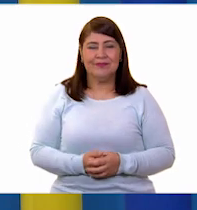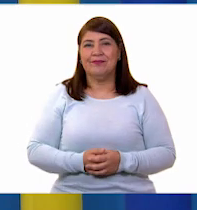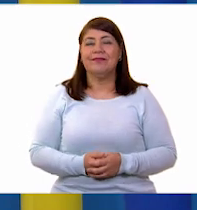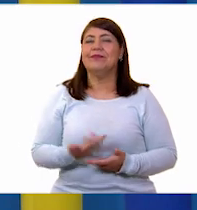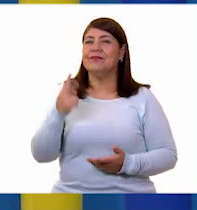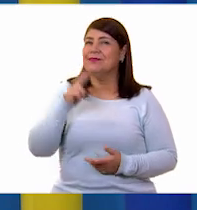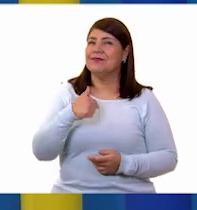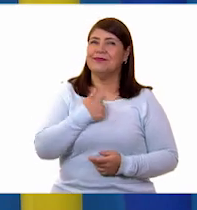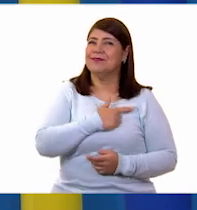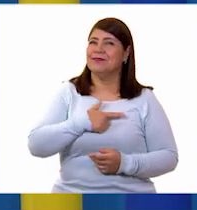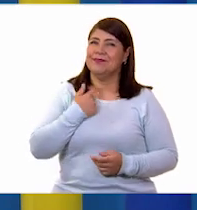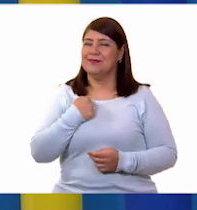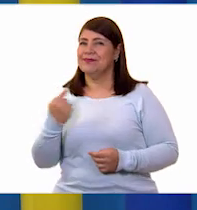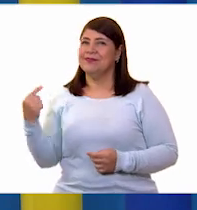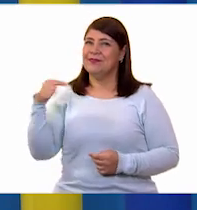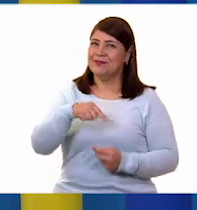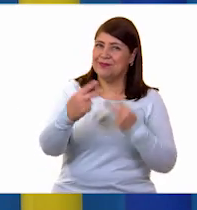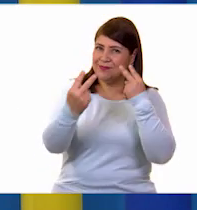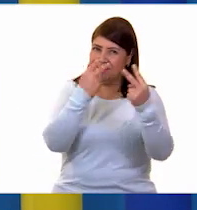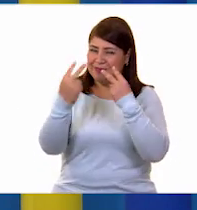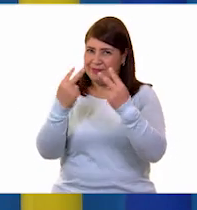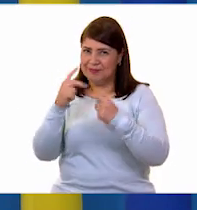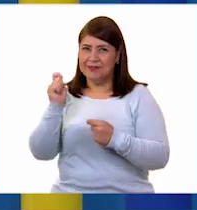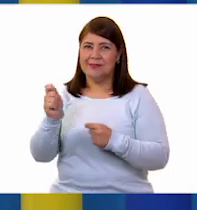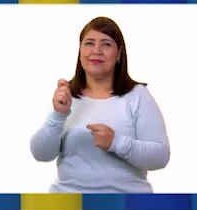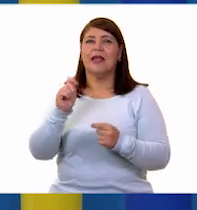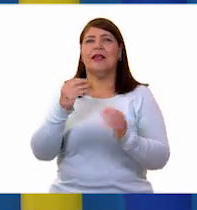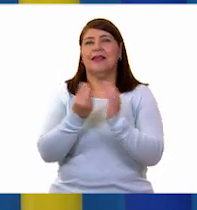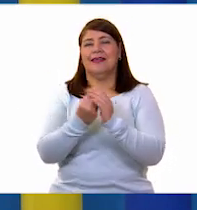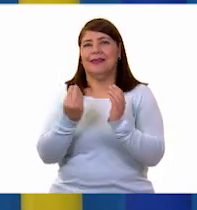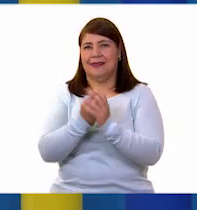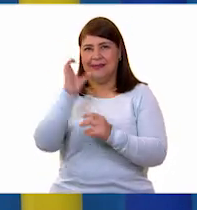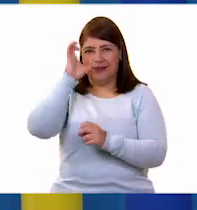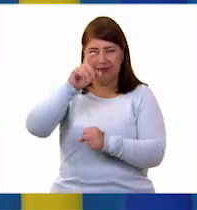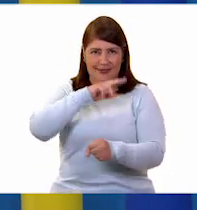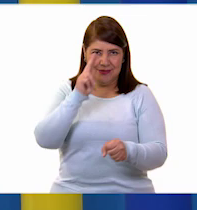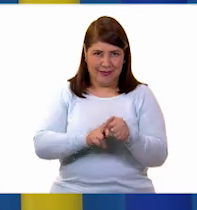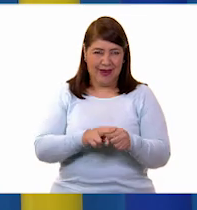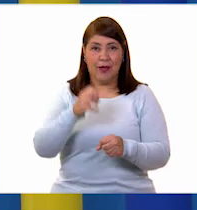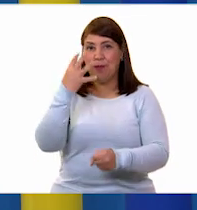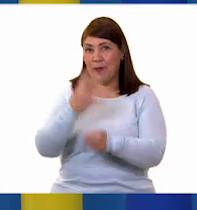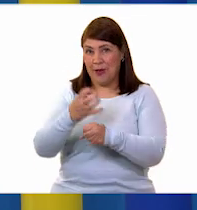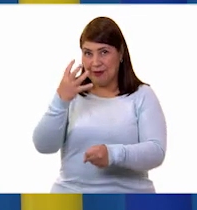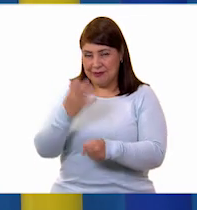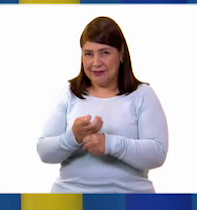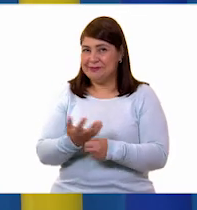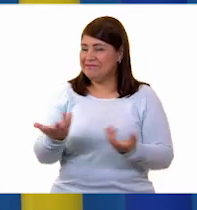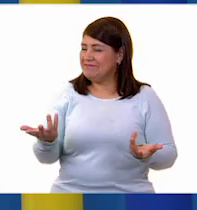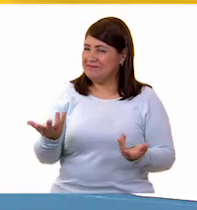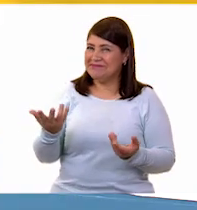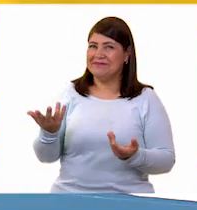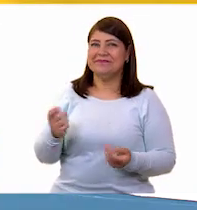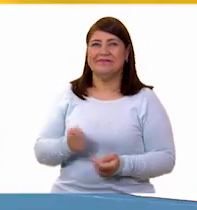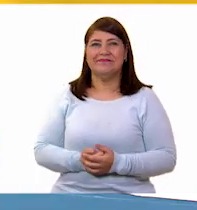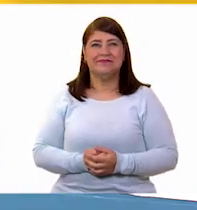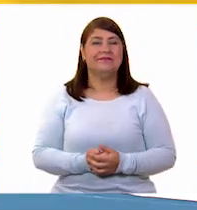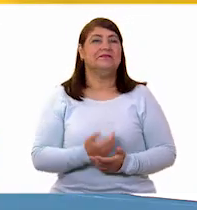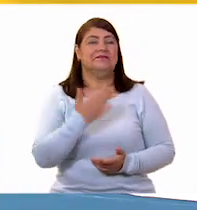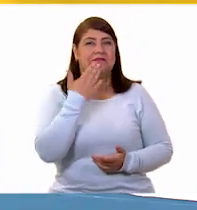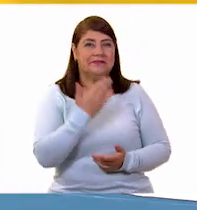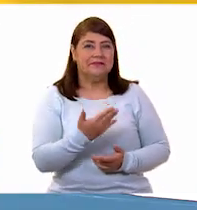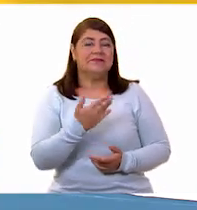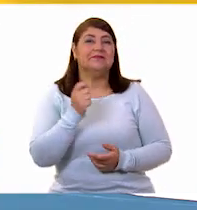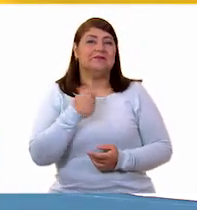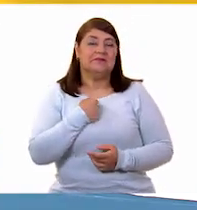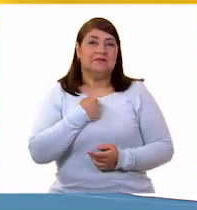Es siempre un gusto llegar a sus hogares a través de las clases de Ciencias Naturales de cuarto grado. ¿Qué tal, María? Pues, maestro,